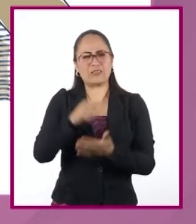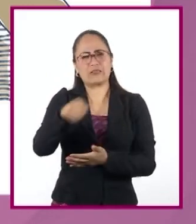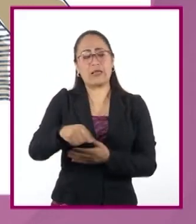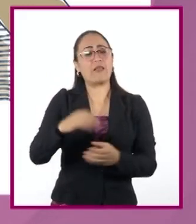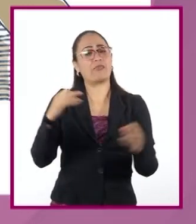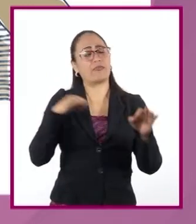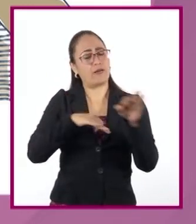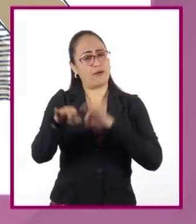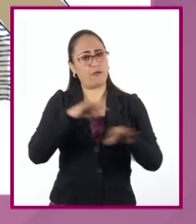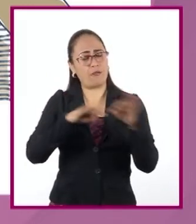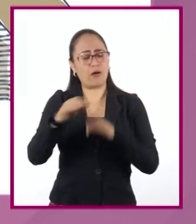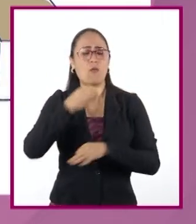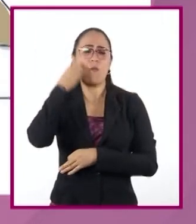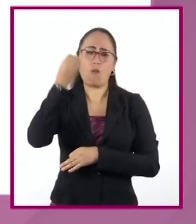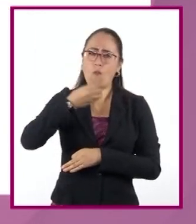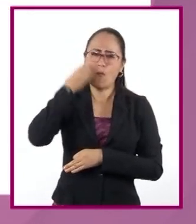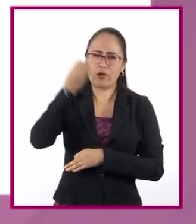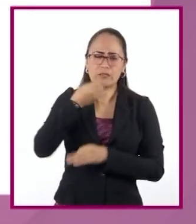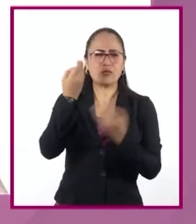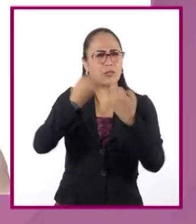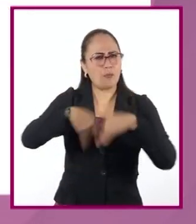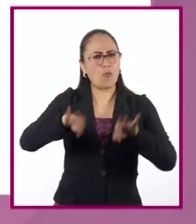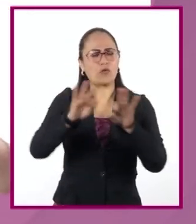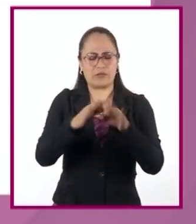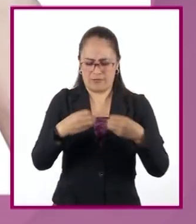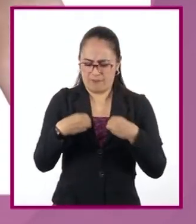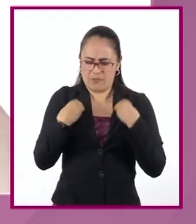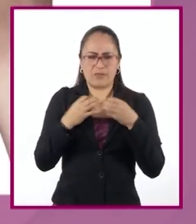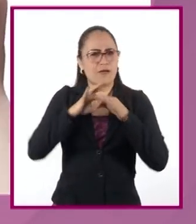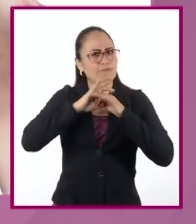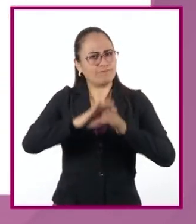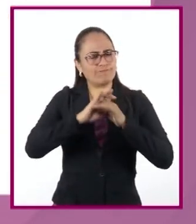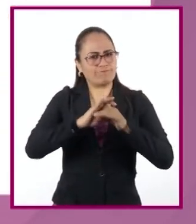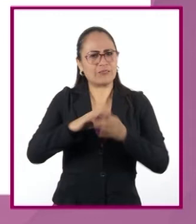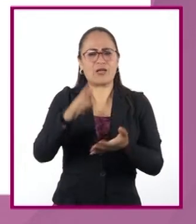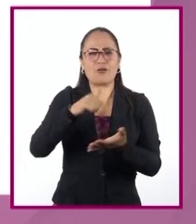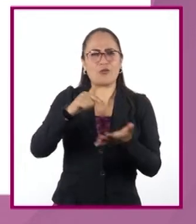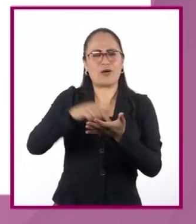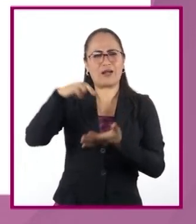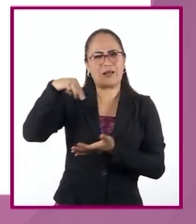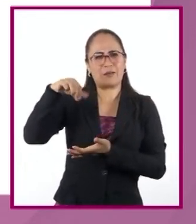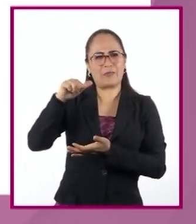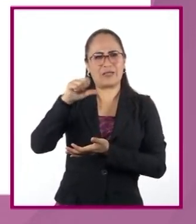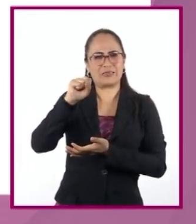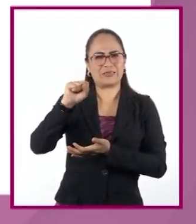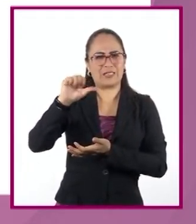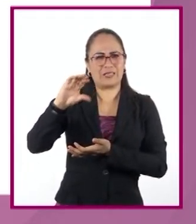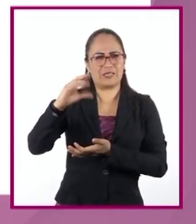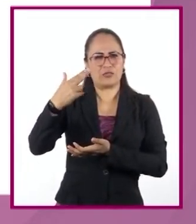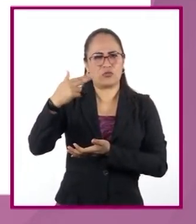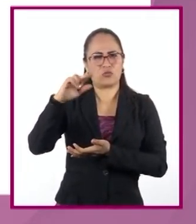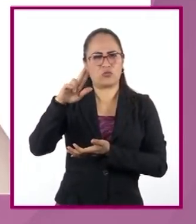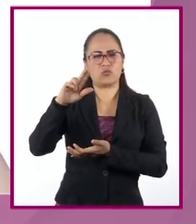oración son parte fundamental de nuestra vida. Massachusetts se ha convertido en una de las colonias más